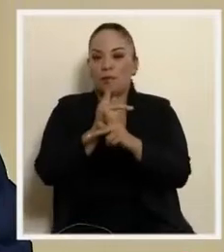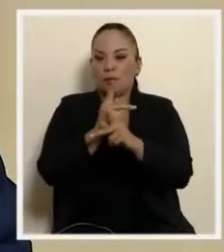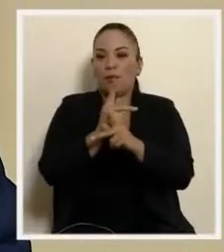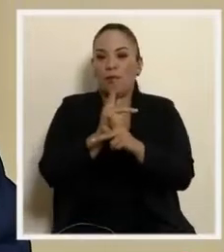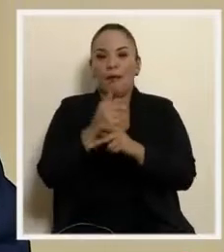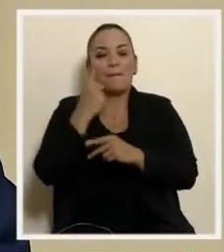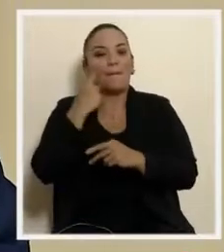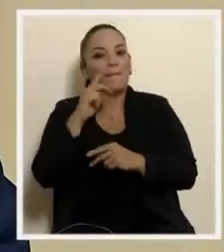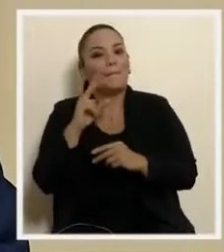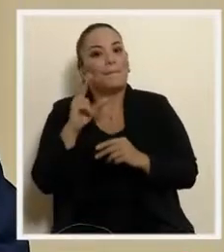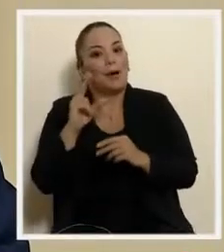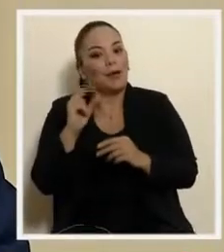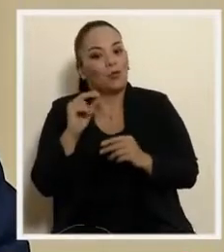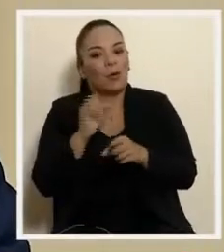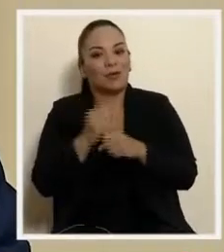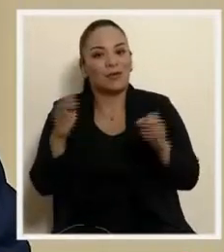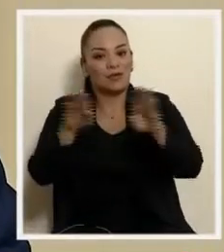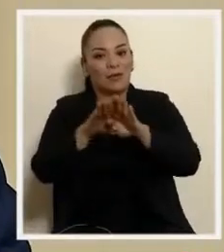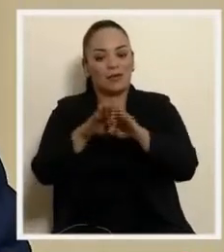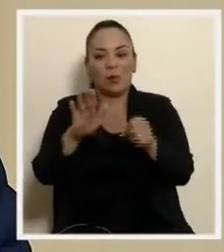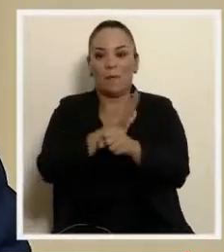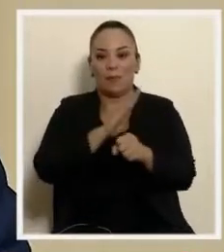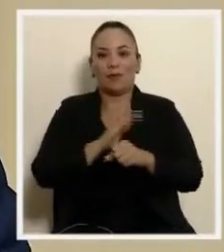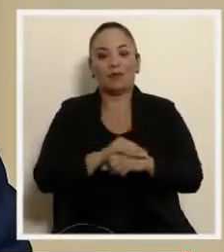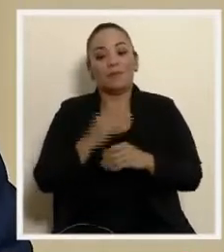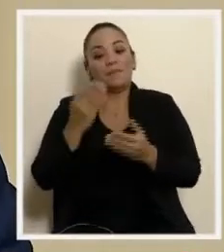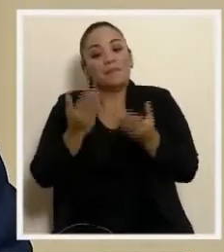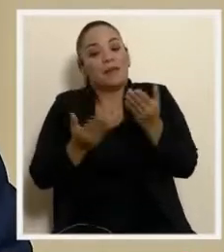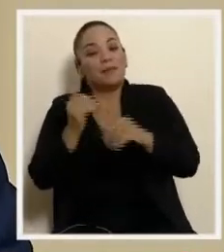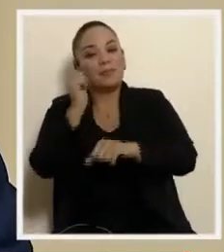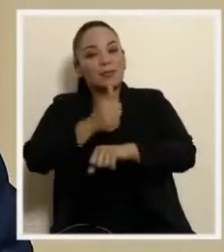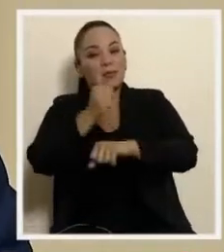no descartamos que haya que establecer algunas condiciones